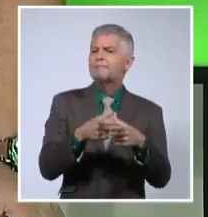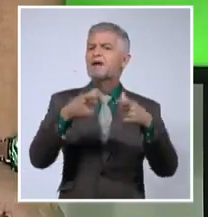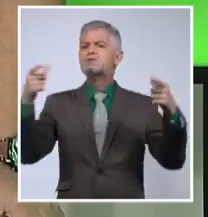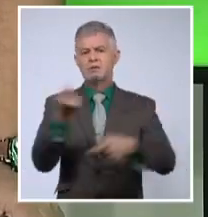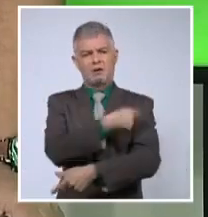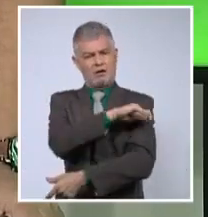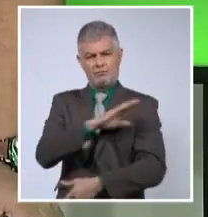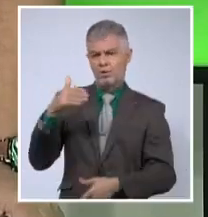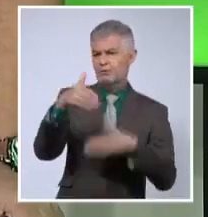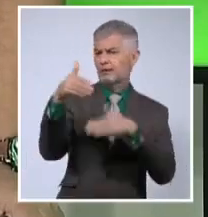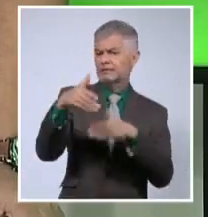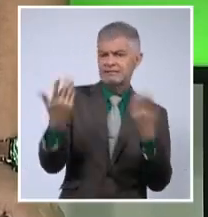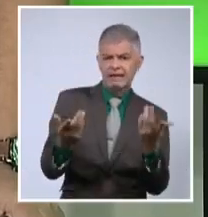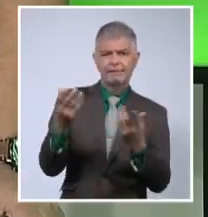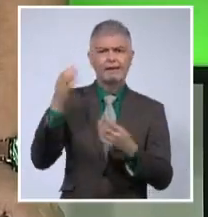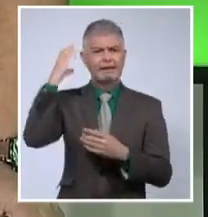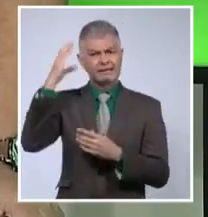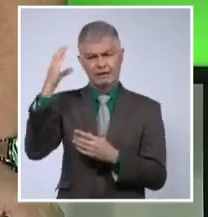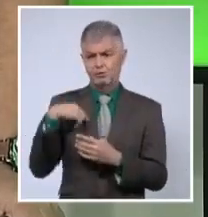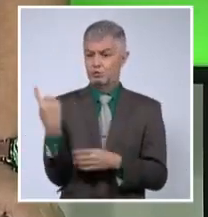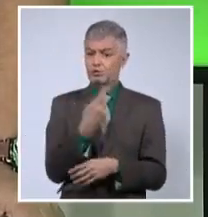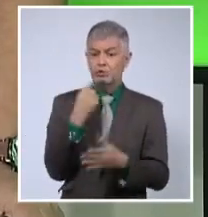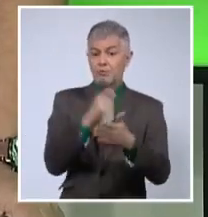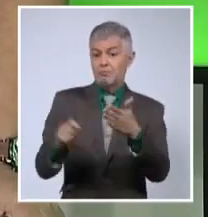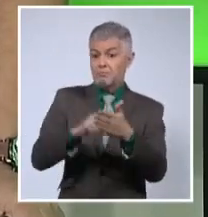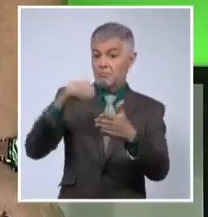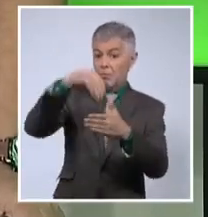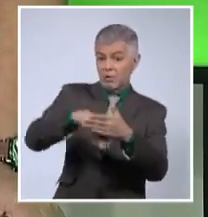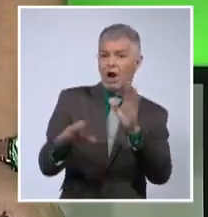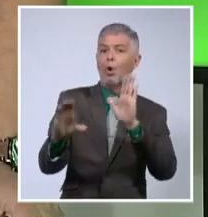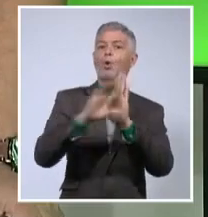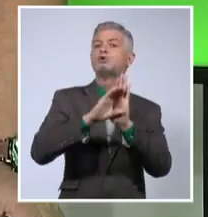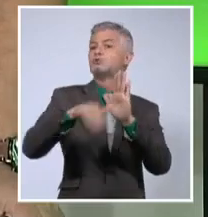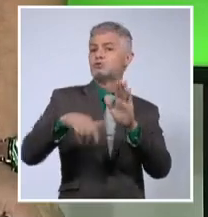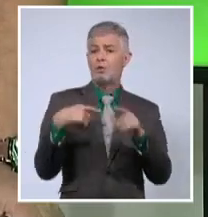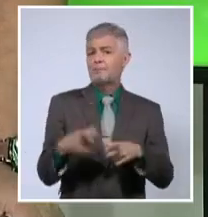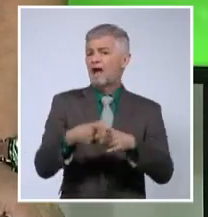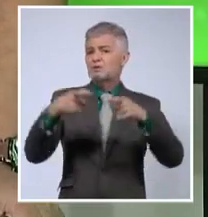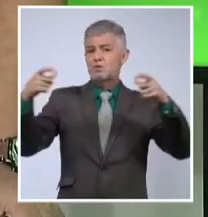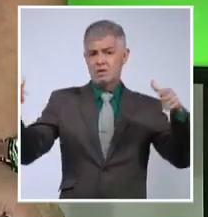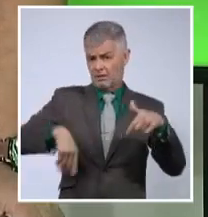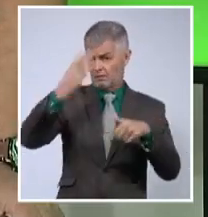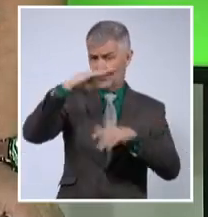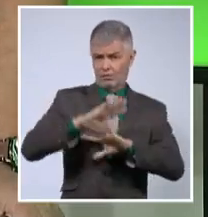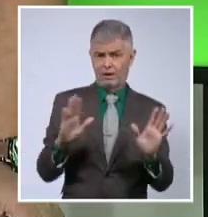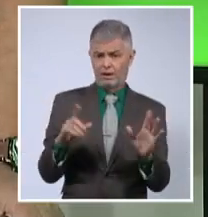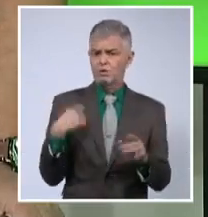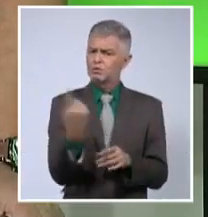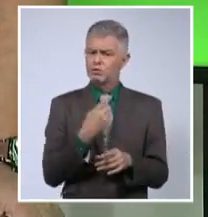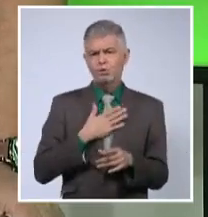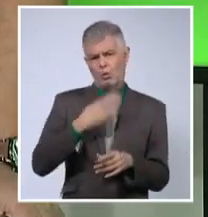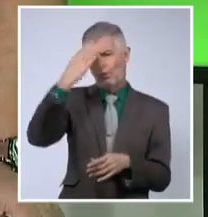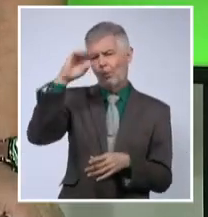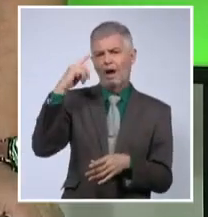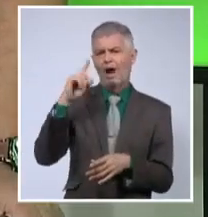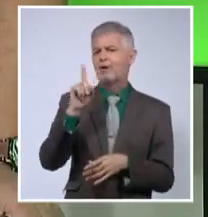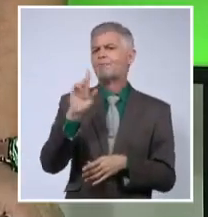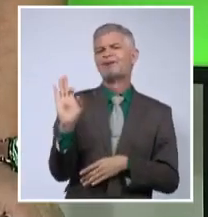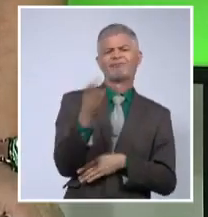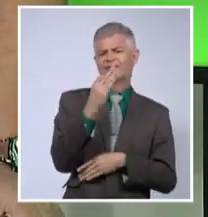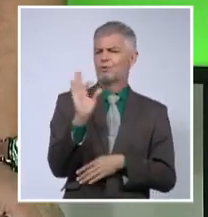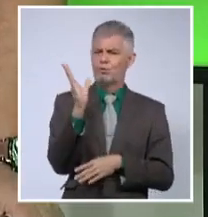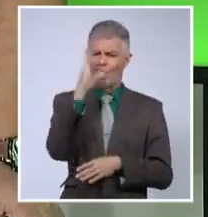muy claro cuando votamos por una constitución la inmensa mayoría de este país. Por lo tanto, sí, tenemos un país imperfecto y tenemos un país del cual tenemos